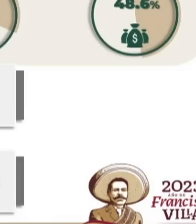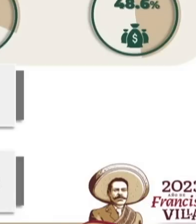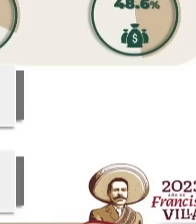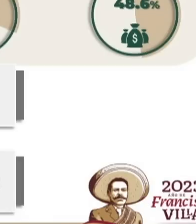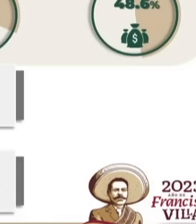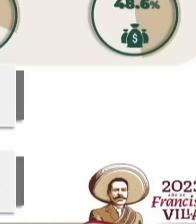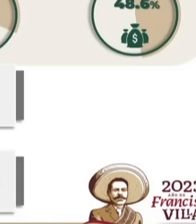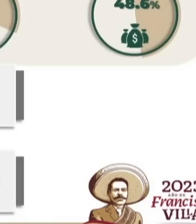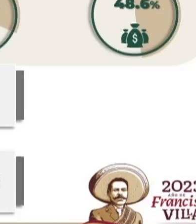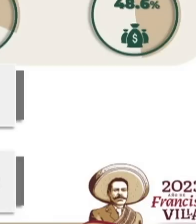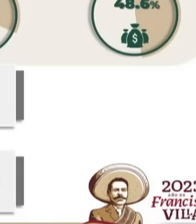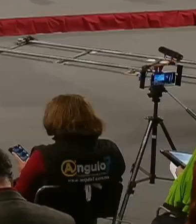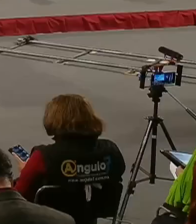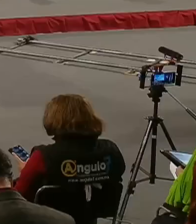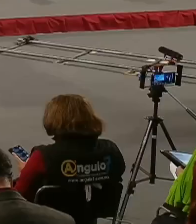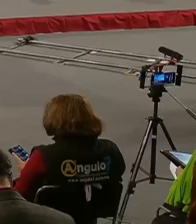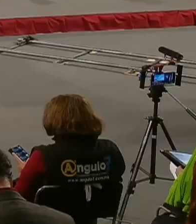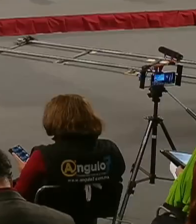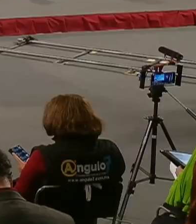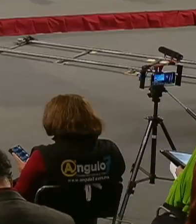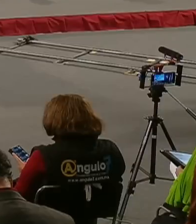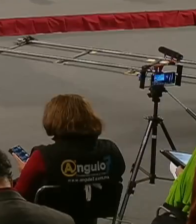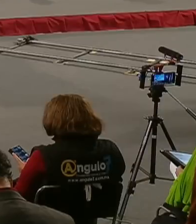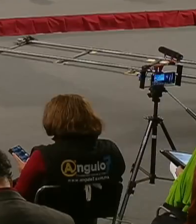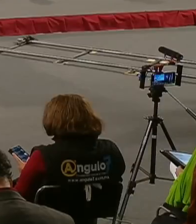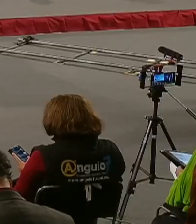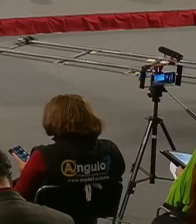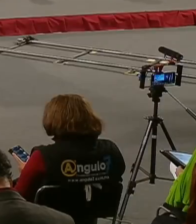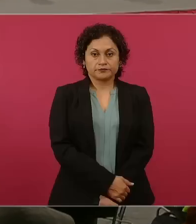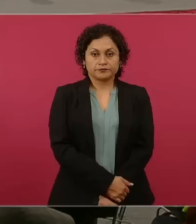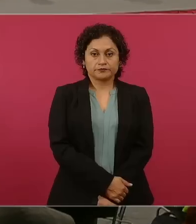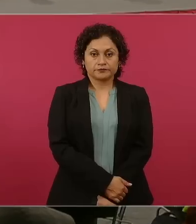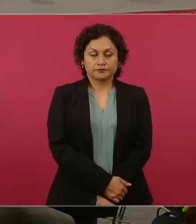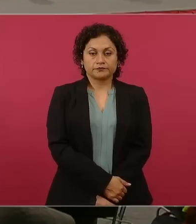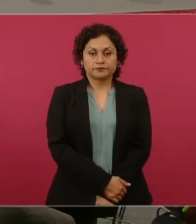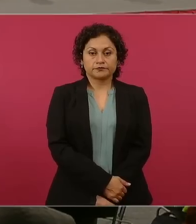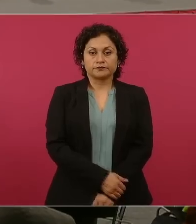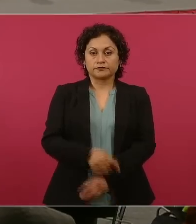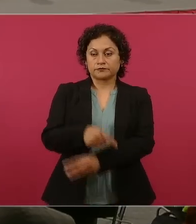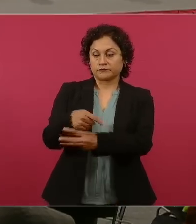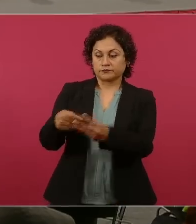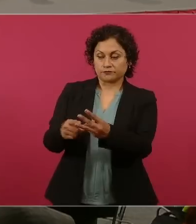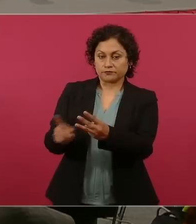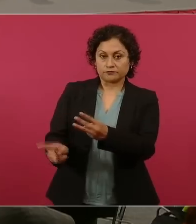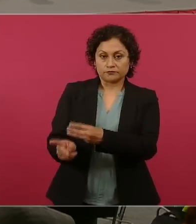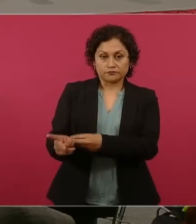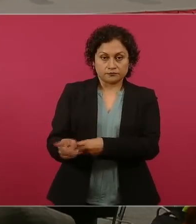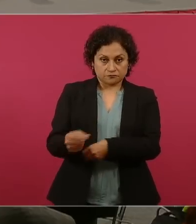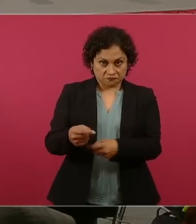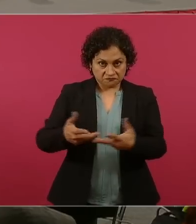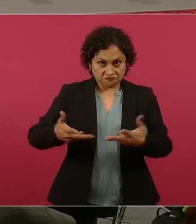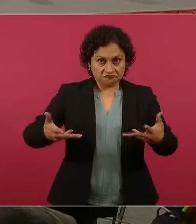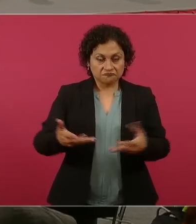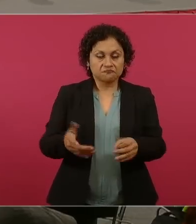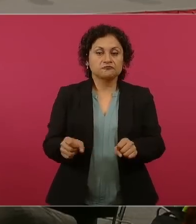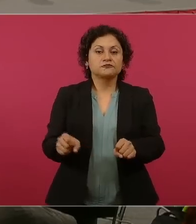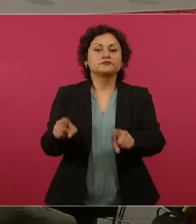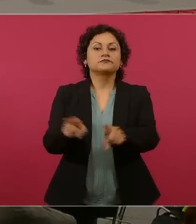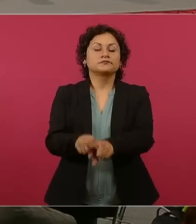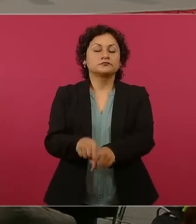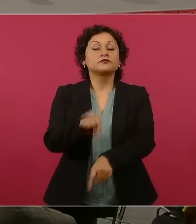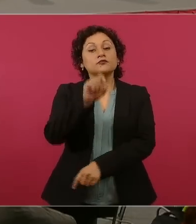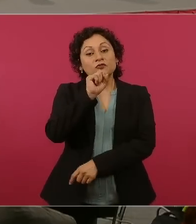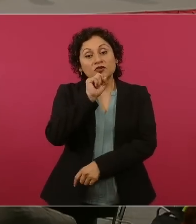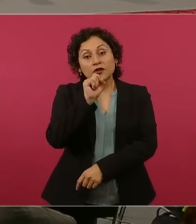turísticos, que se realizan y se implementan en los pueblos de Temacapulín, Acacico y Palmarejo. Al mismo tiempo